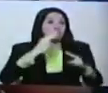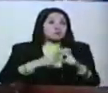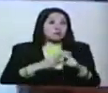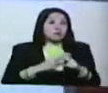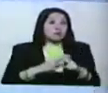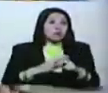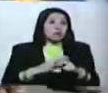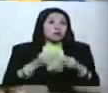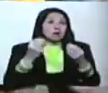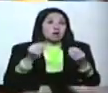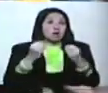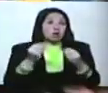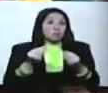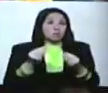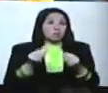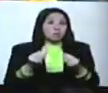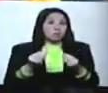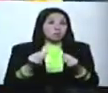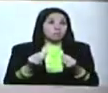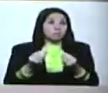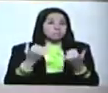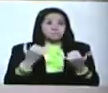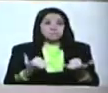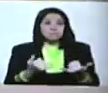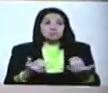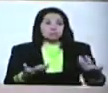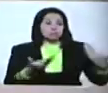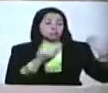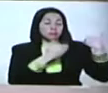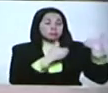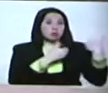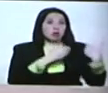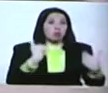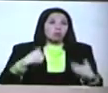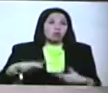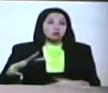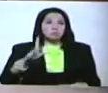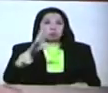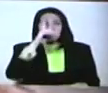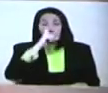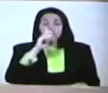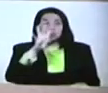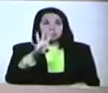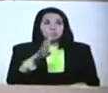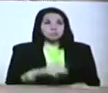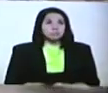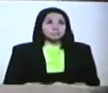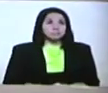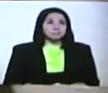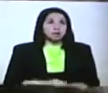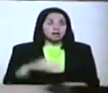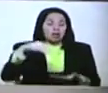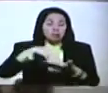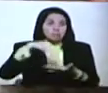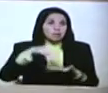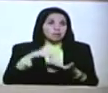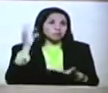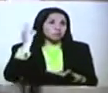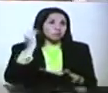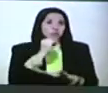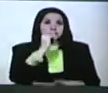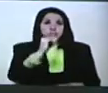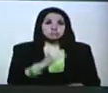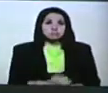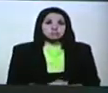representantes a las gobernaciones que estarán ejerciendo el cargo durante los próximos 4 años. Desde el estado Miranda, María Jiménez, La